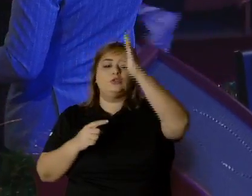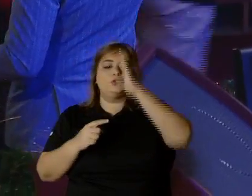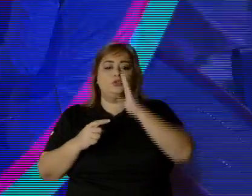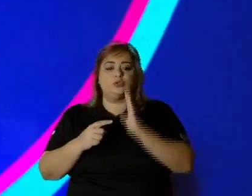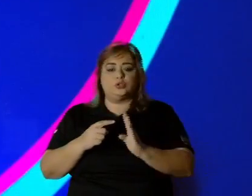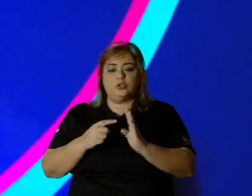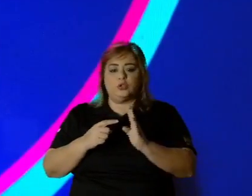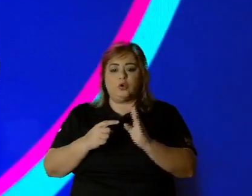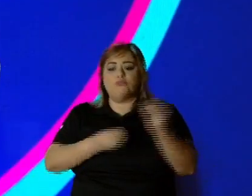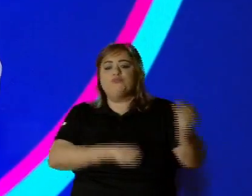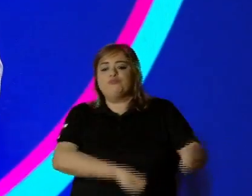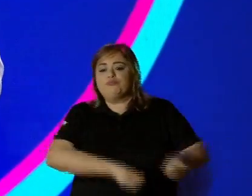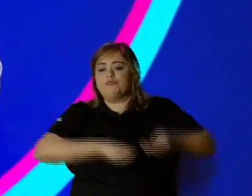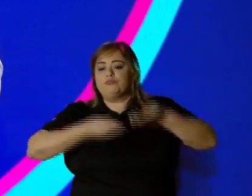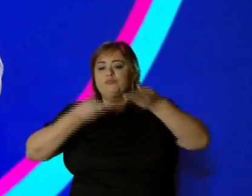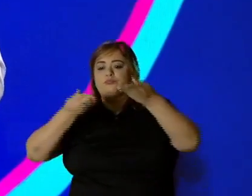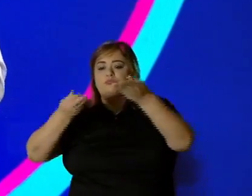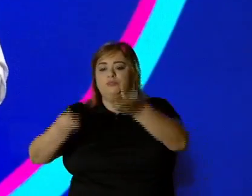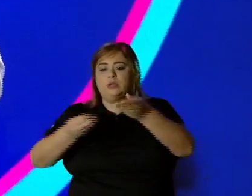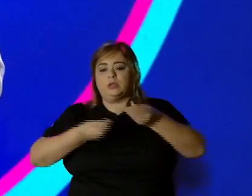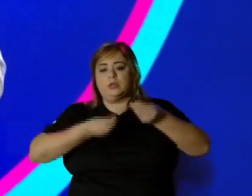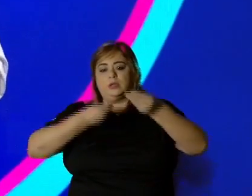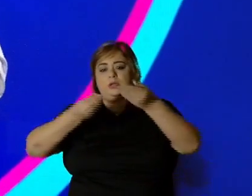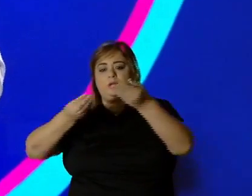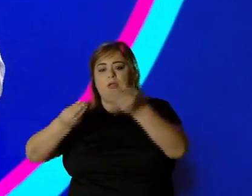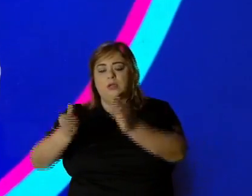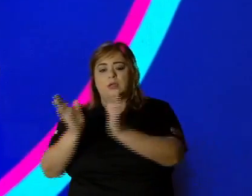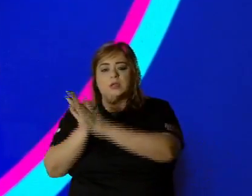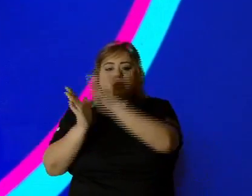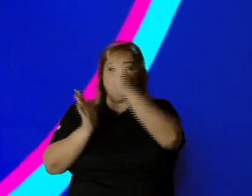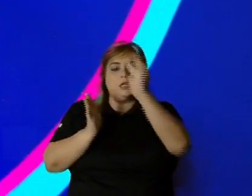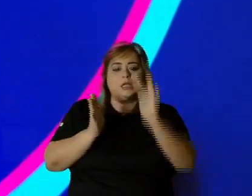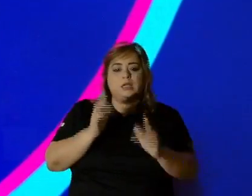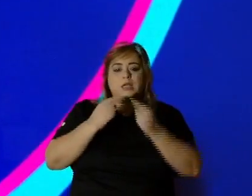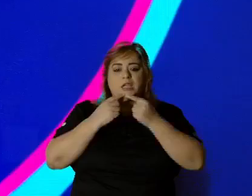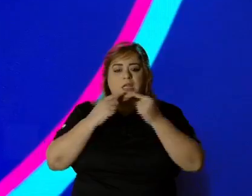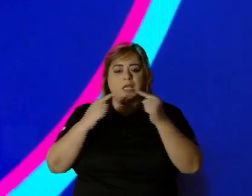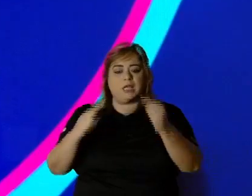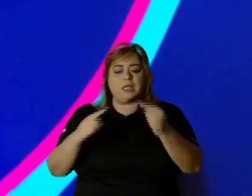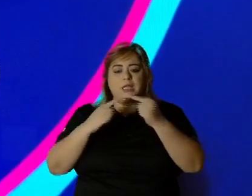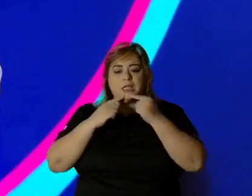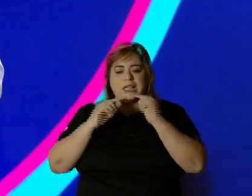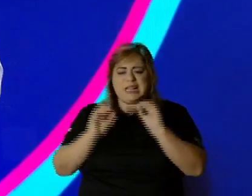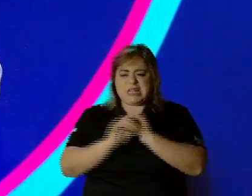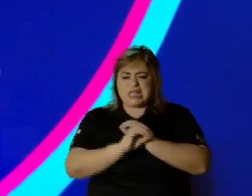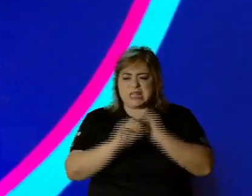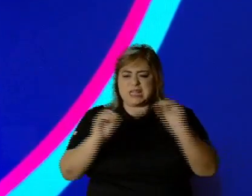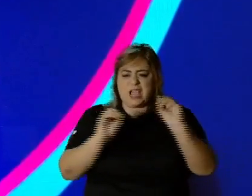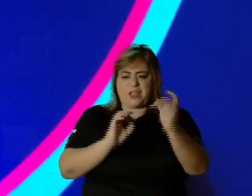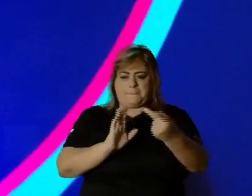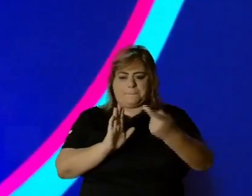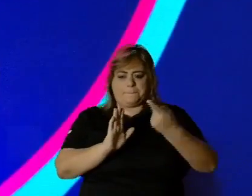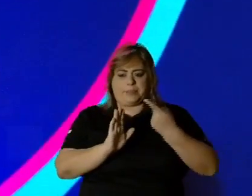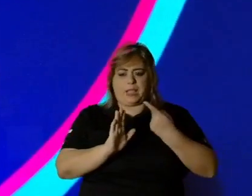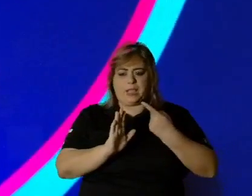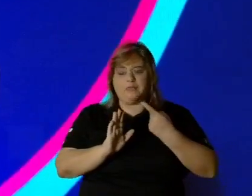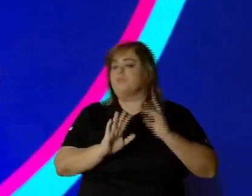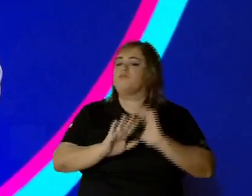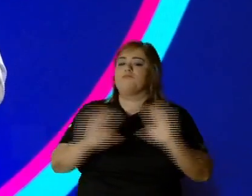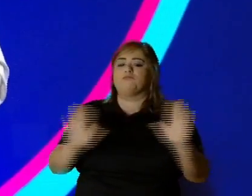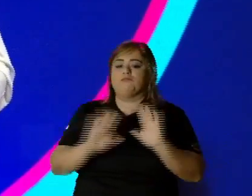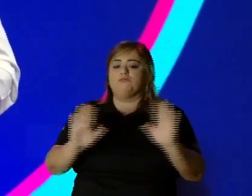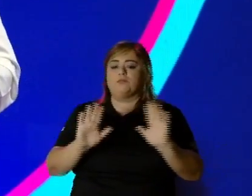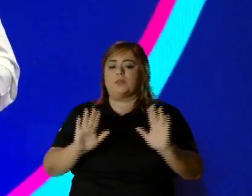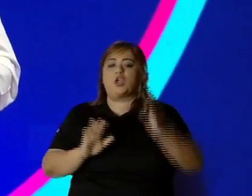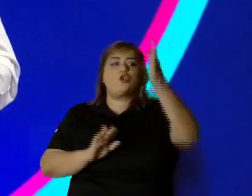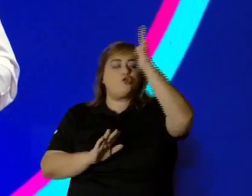cada una de ellas en su redoma, gloria a Dios, y declaramos que no quedará ni una palabra en tierra, sino que